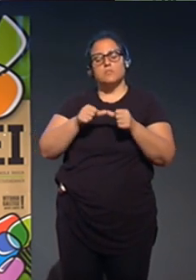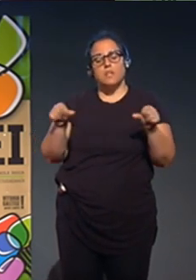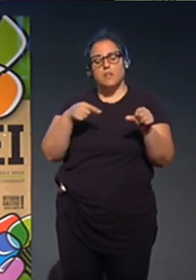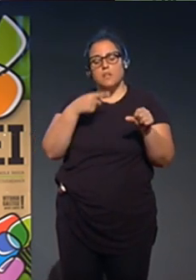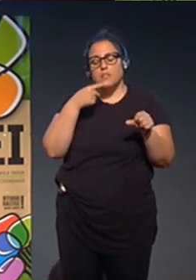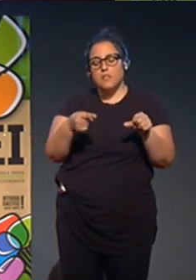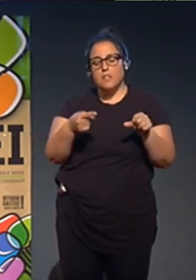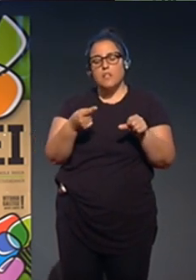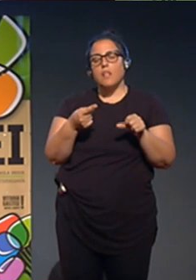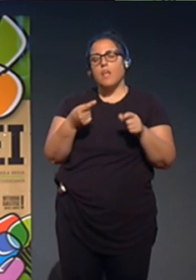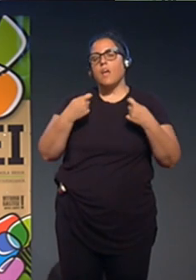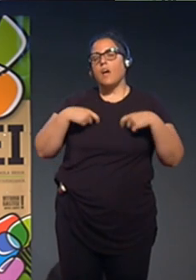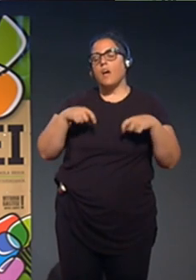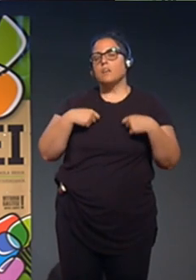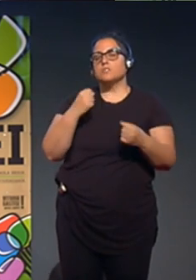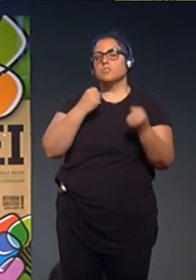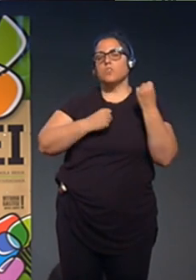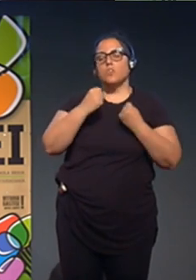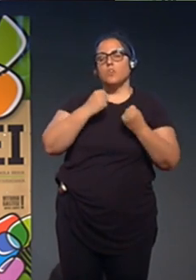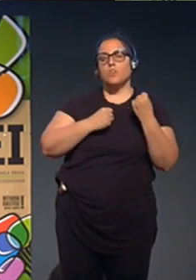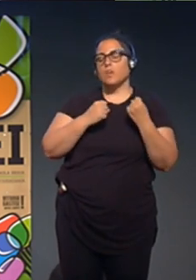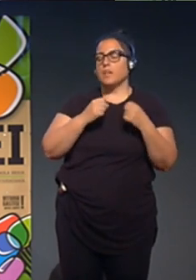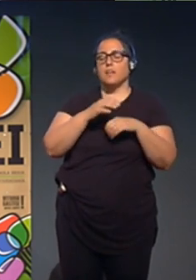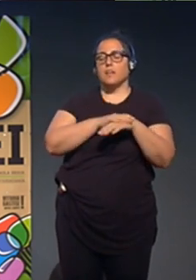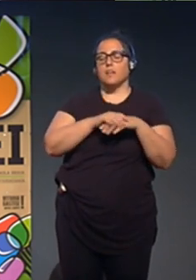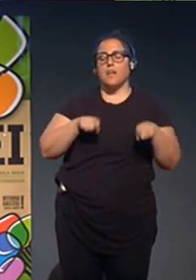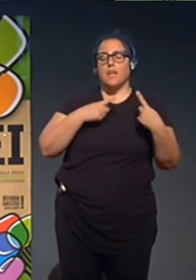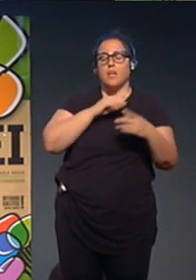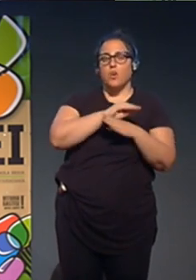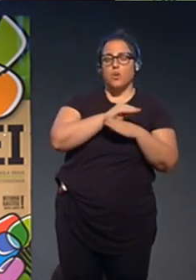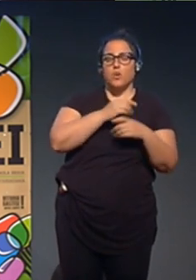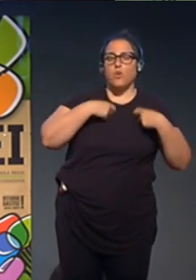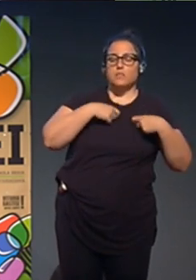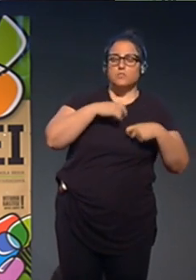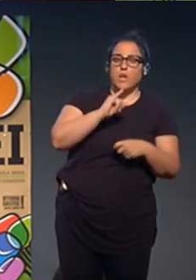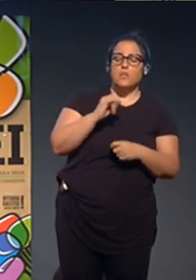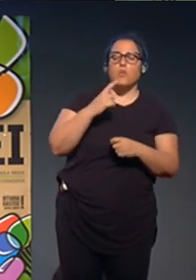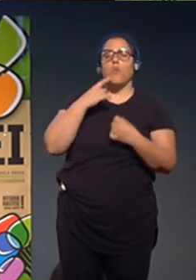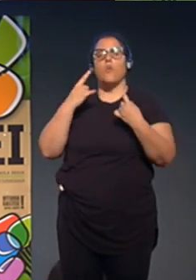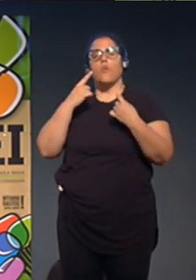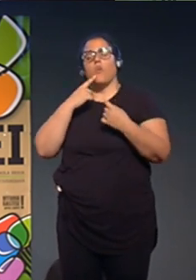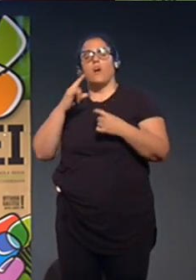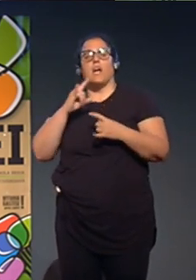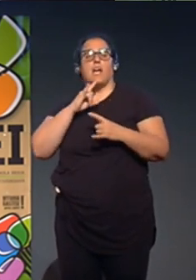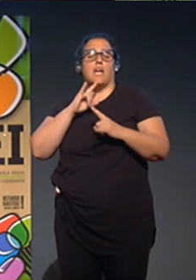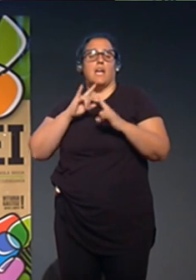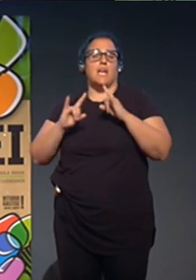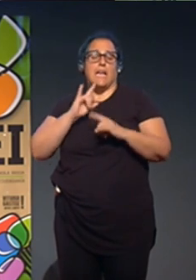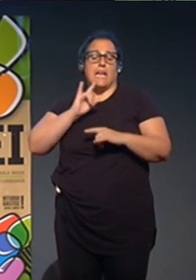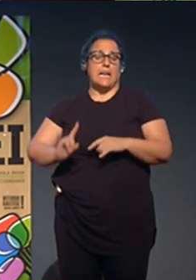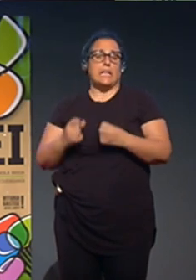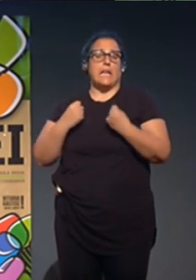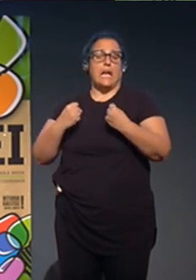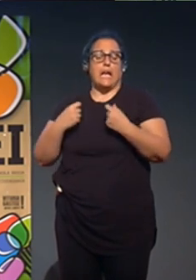ecológico y su coste energético para indicarte Cuál es el coste de esos